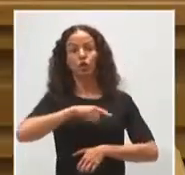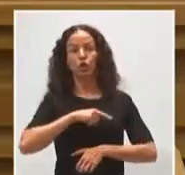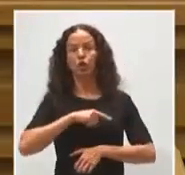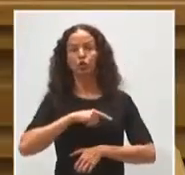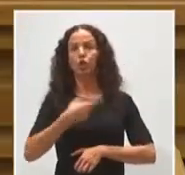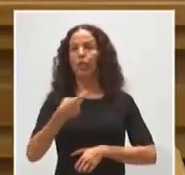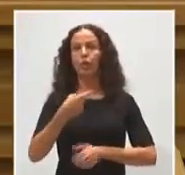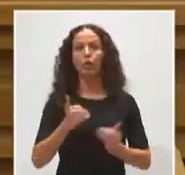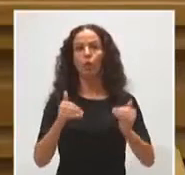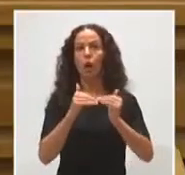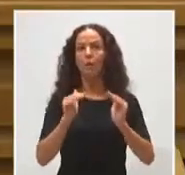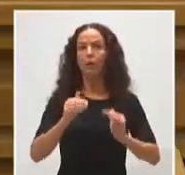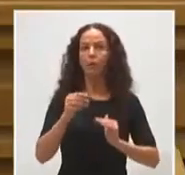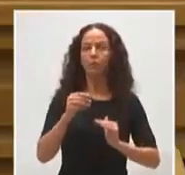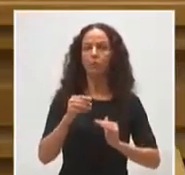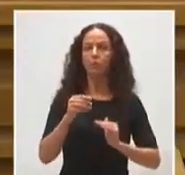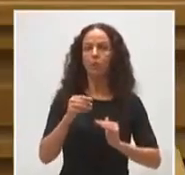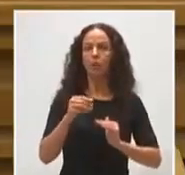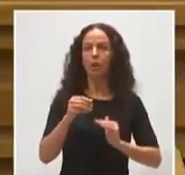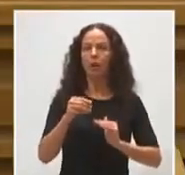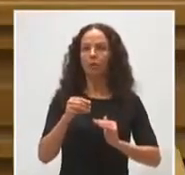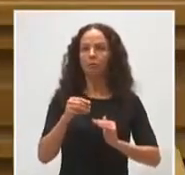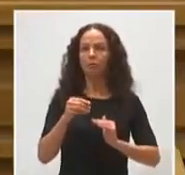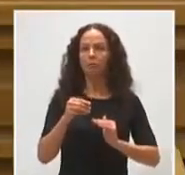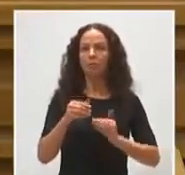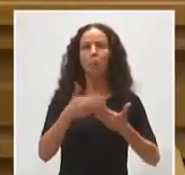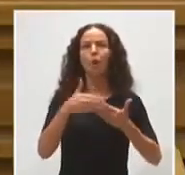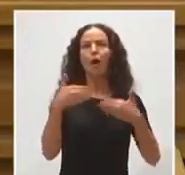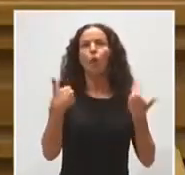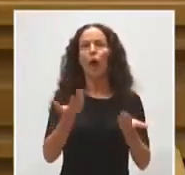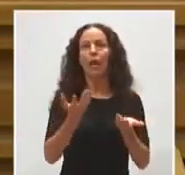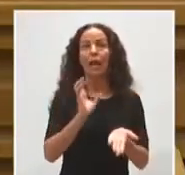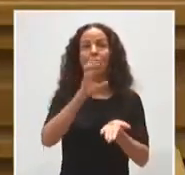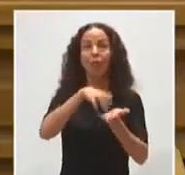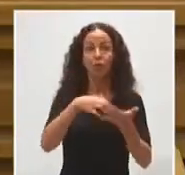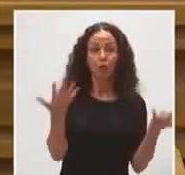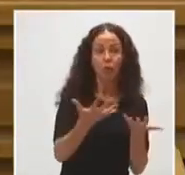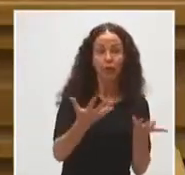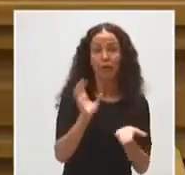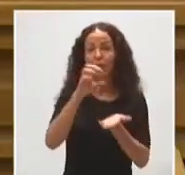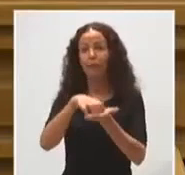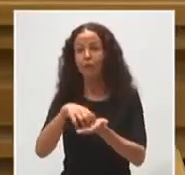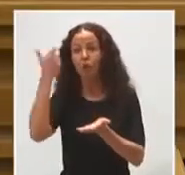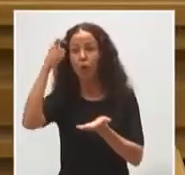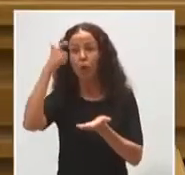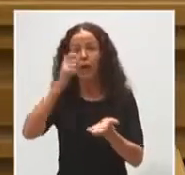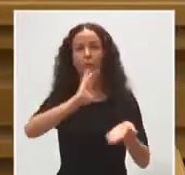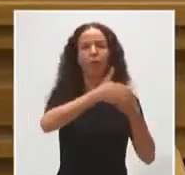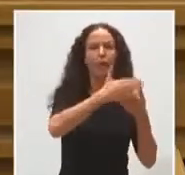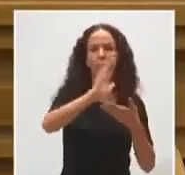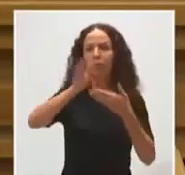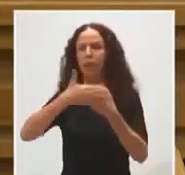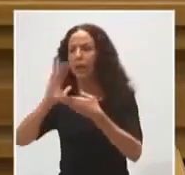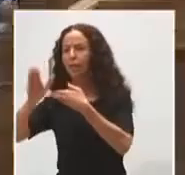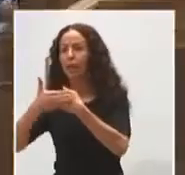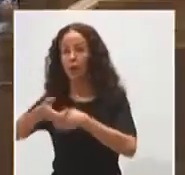aquí ha habido momentos donde la moda era cerrar los centros de urgencias y los centros rurales nosotros hemos aumentado los centros de urgencias y los